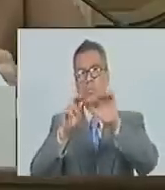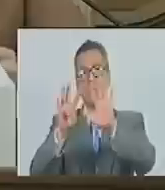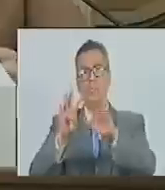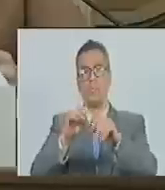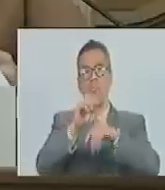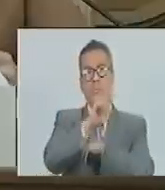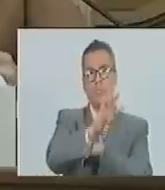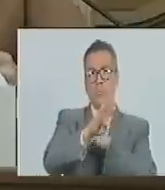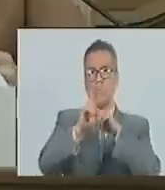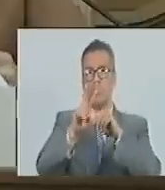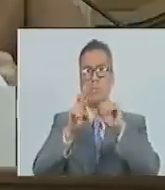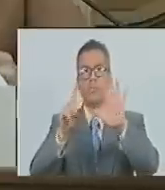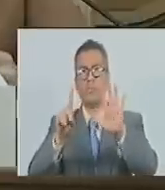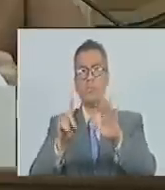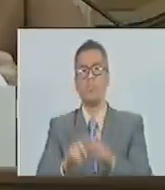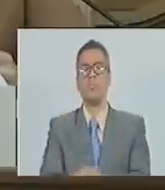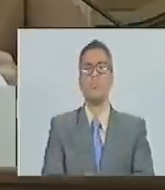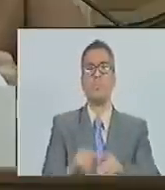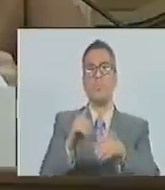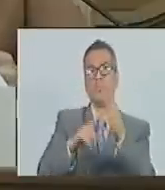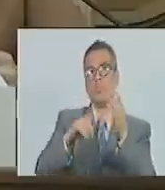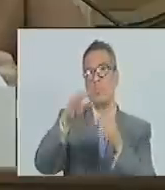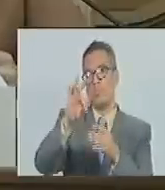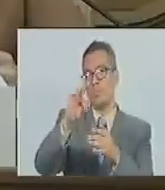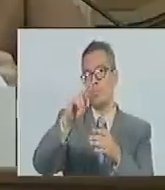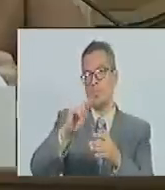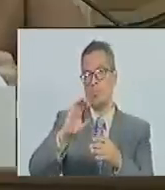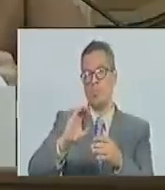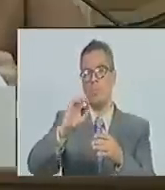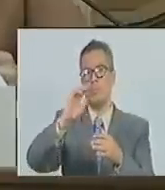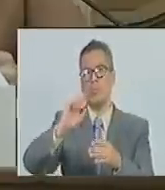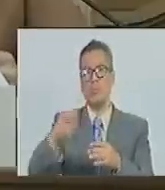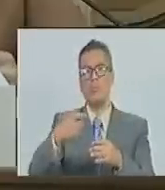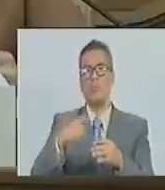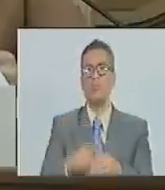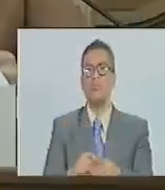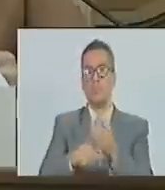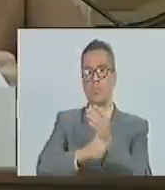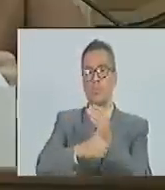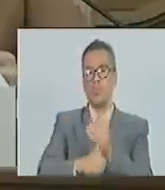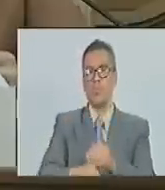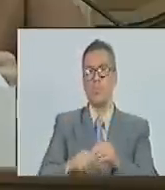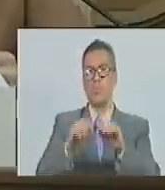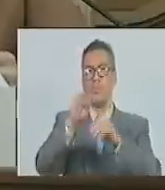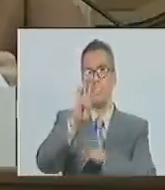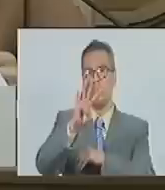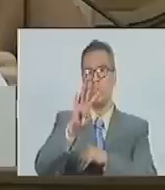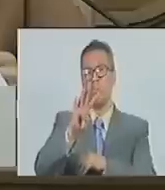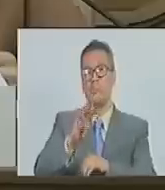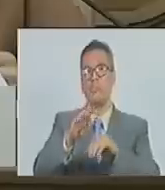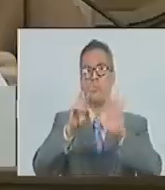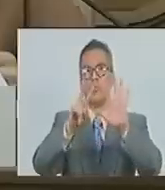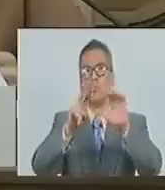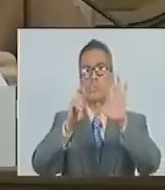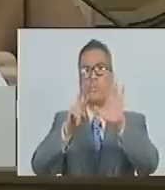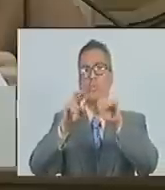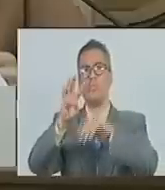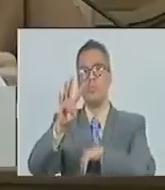10489426. 6. Rafael Simón Chacón Guzmán, cédula de identidad